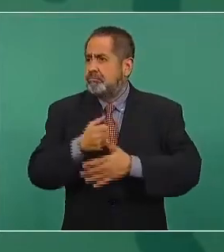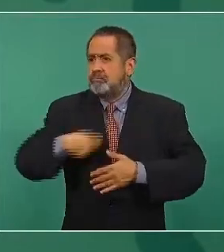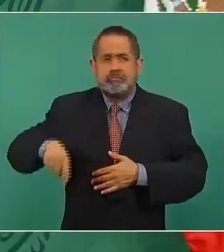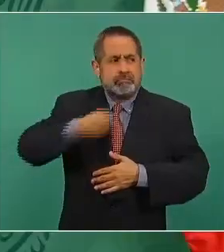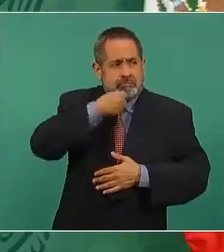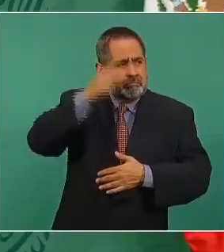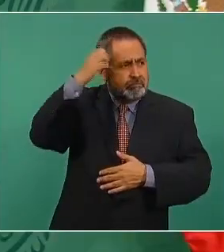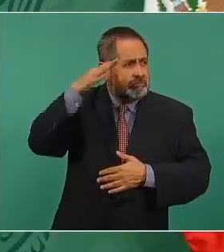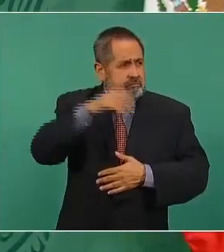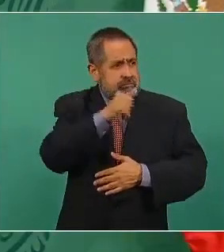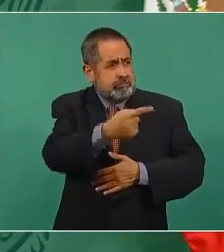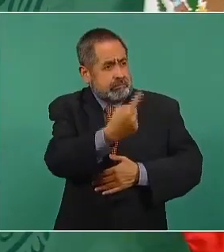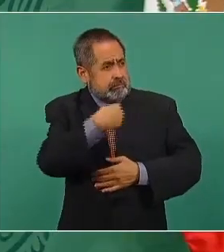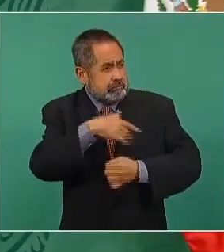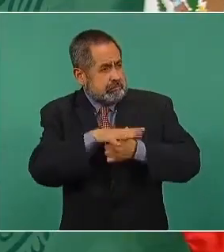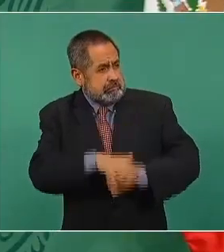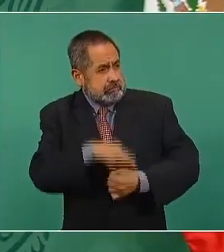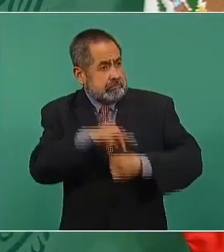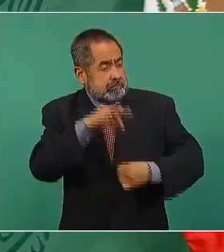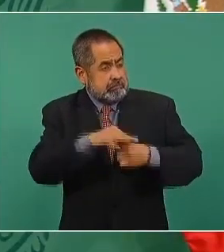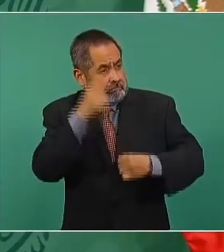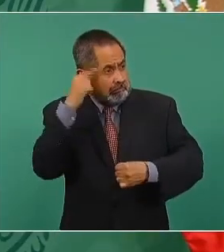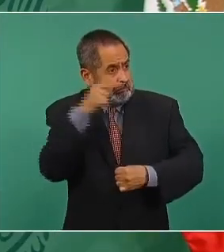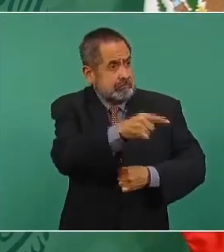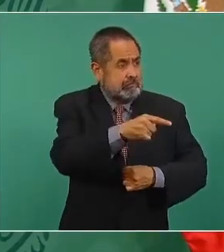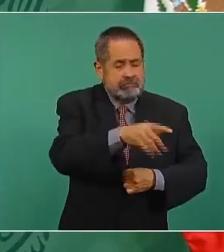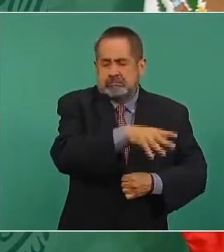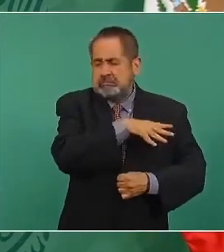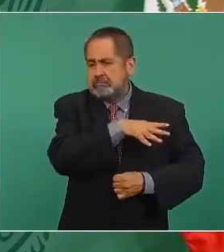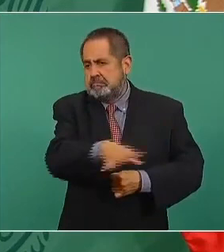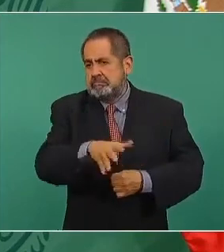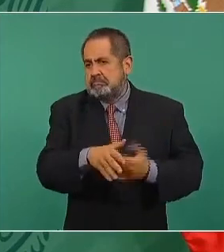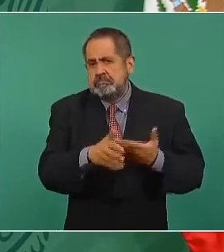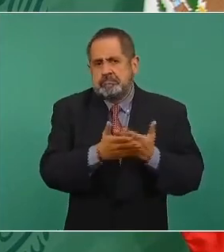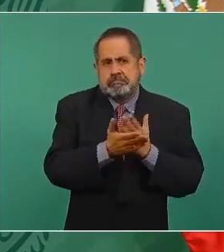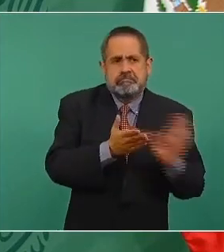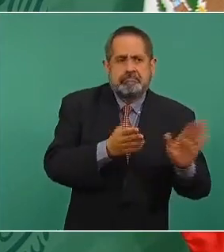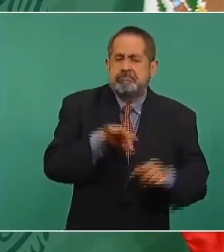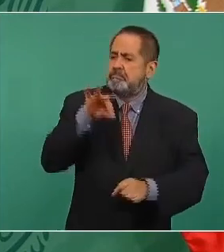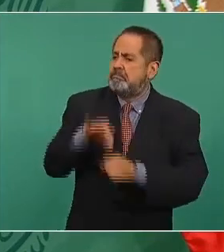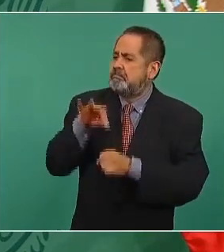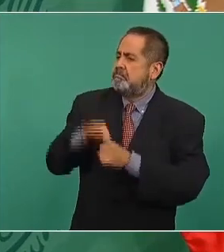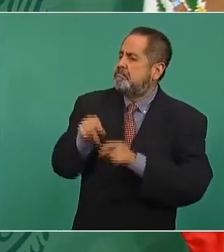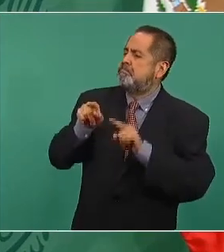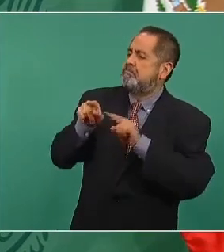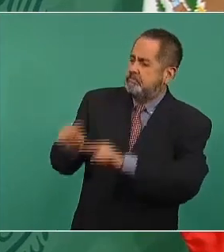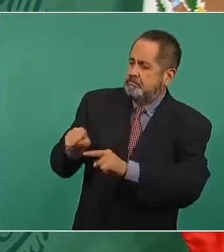de sus verdugos o de sus opresores.